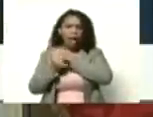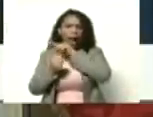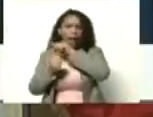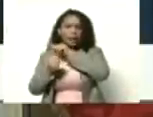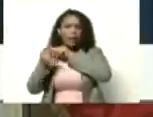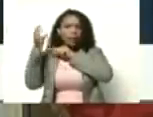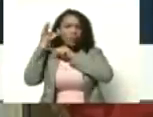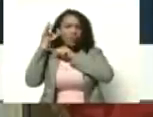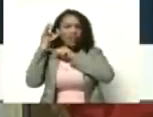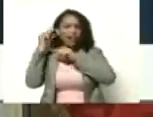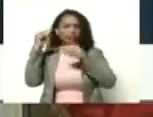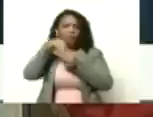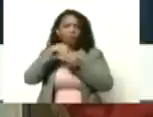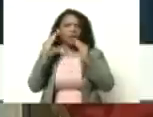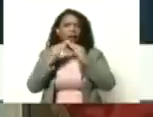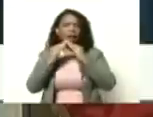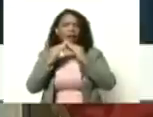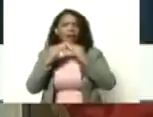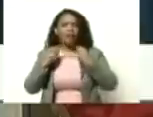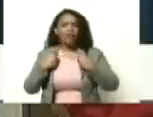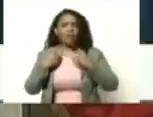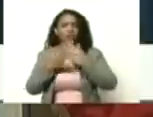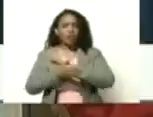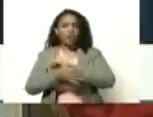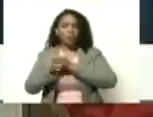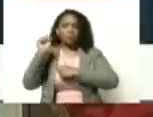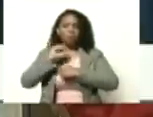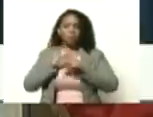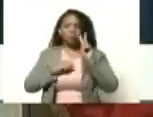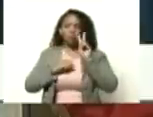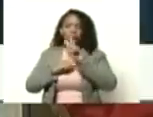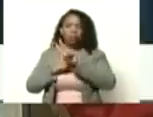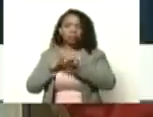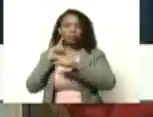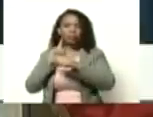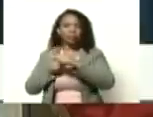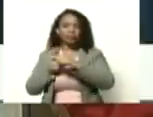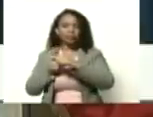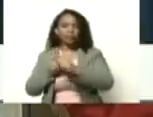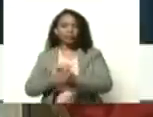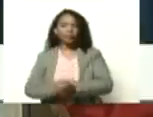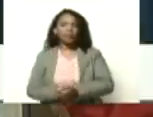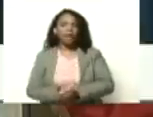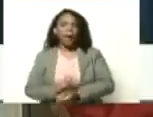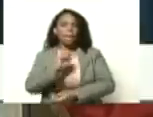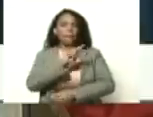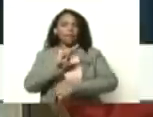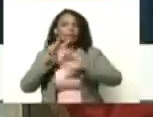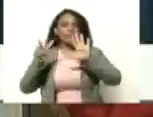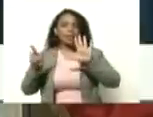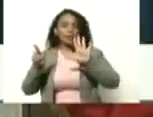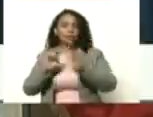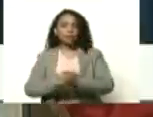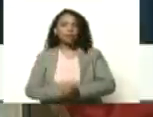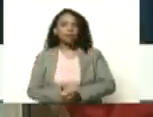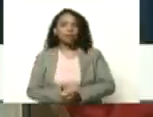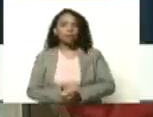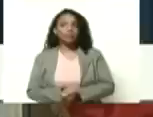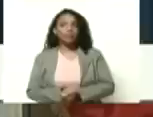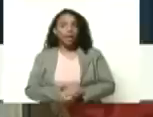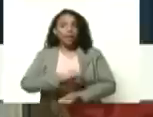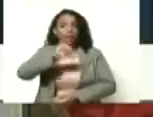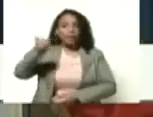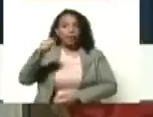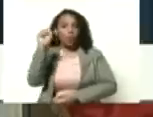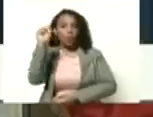esa doméstica vamos a hablar con ella y efectivamente el 27 de junio